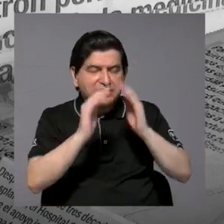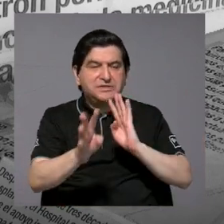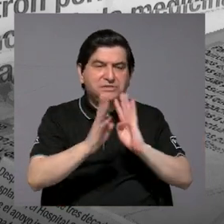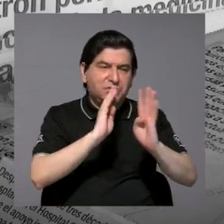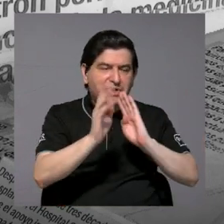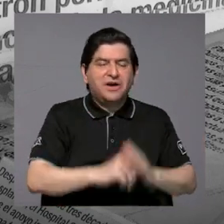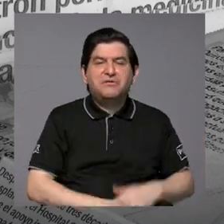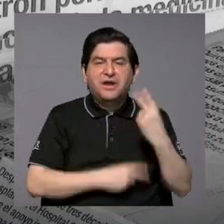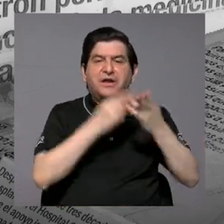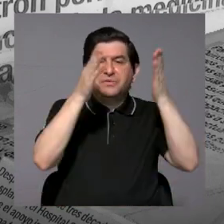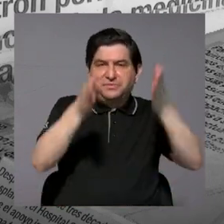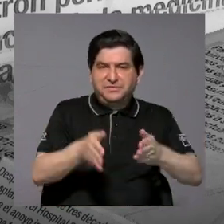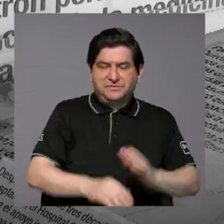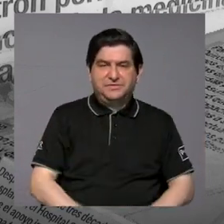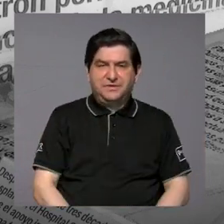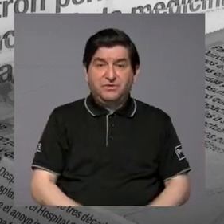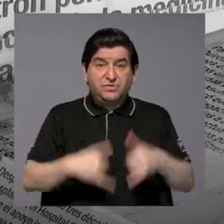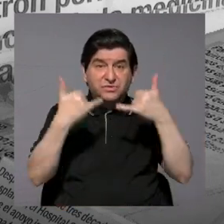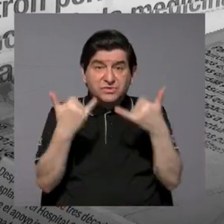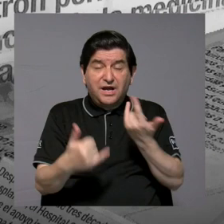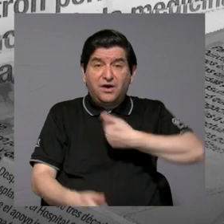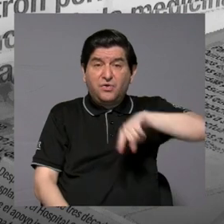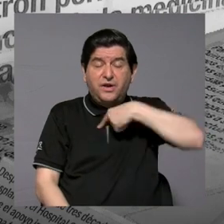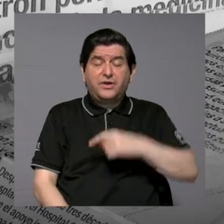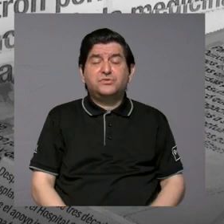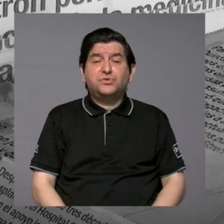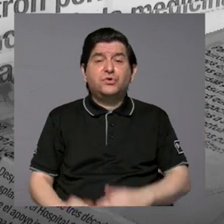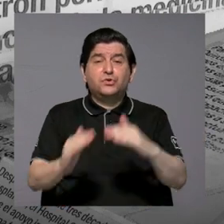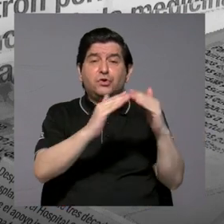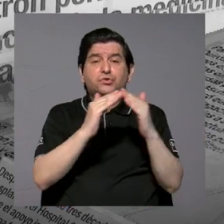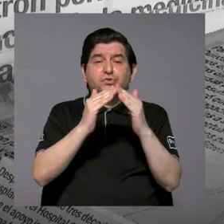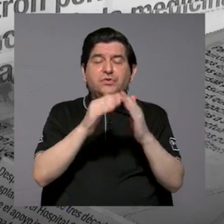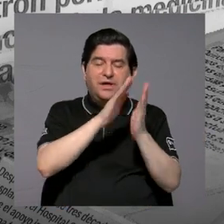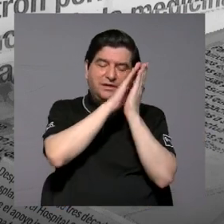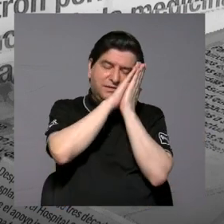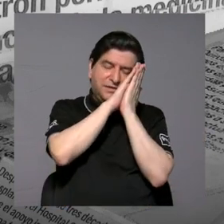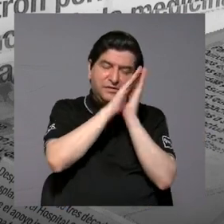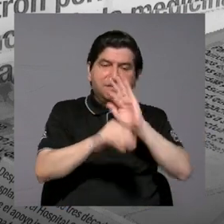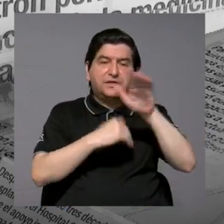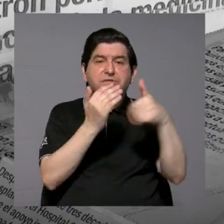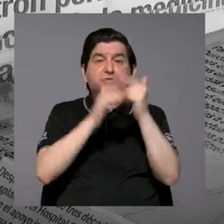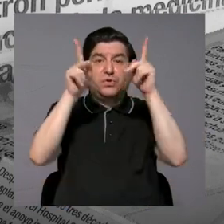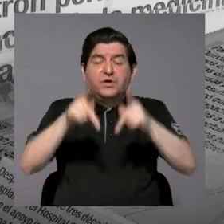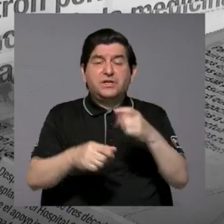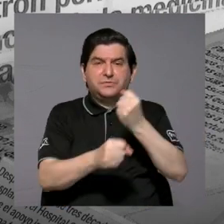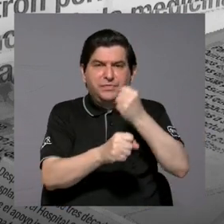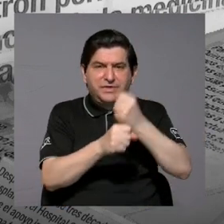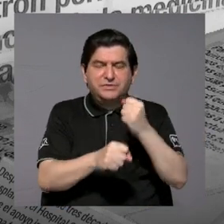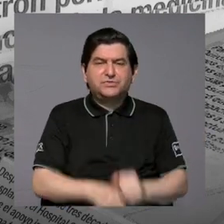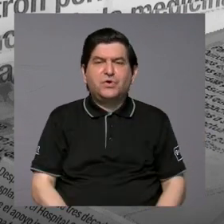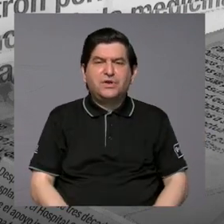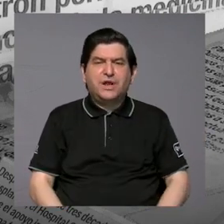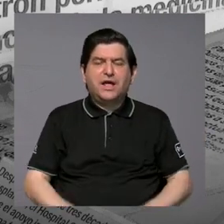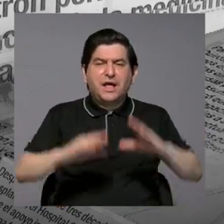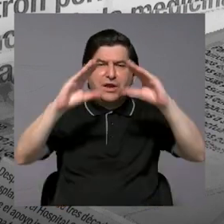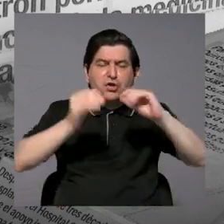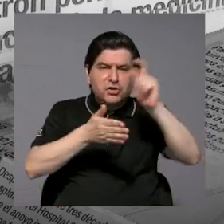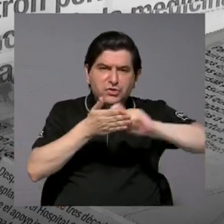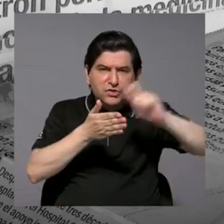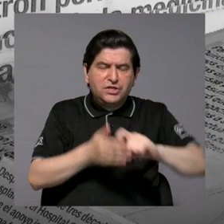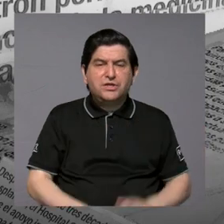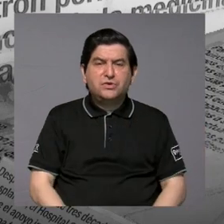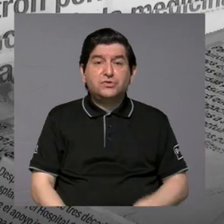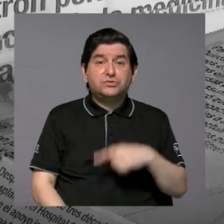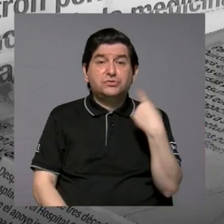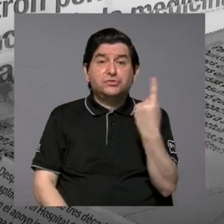vecina actualmente nos hemos convertido en ciudades dormitorio todo el mundo trabaja los chiquitos en la escuela desde en la noche y uno ve ya la luz prendida